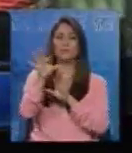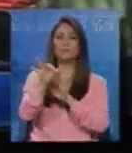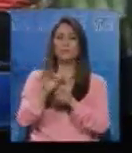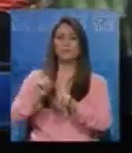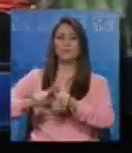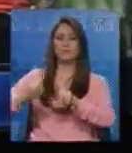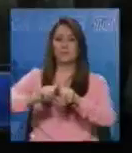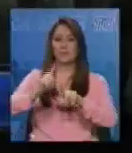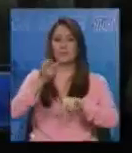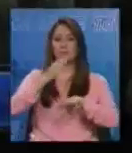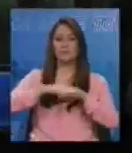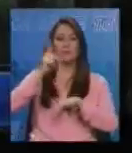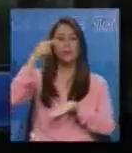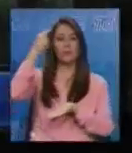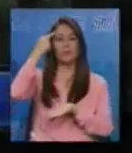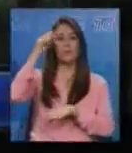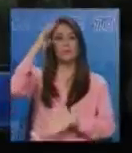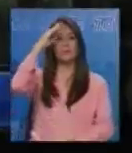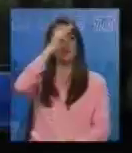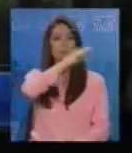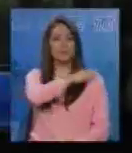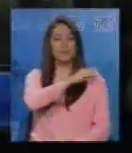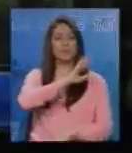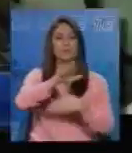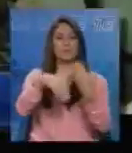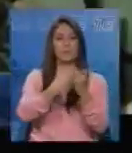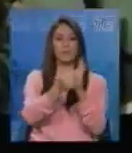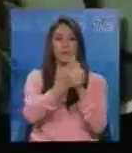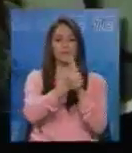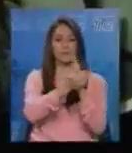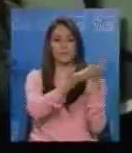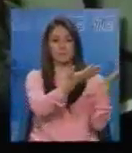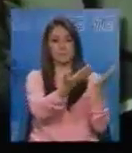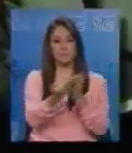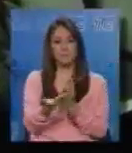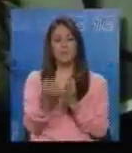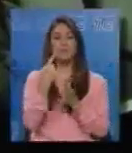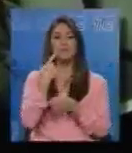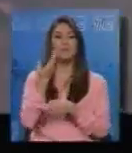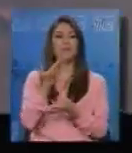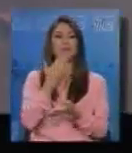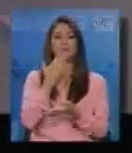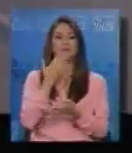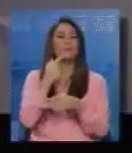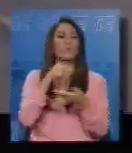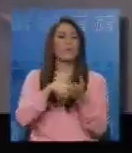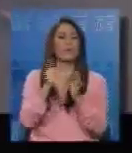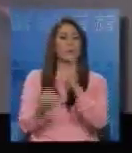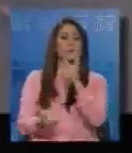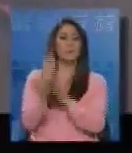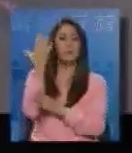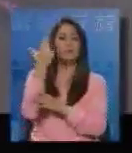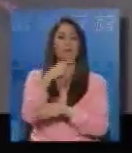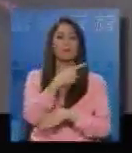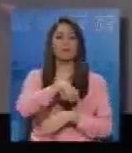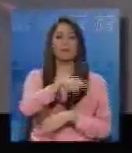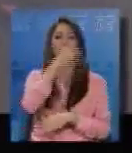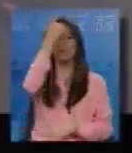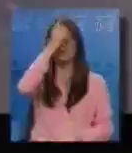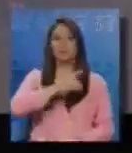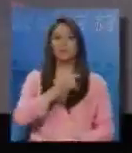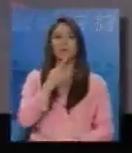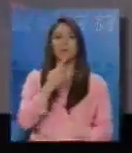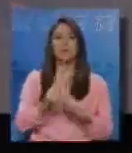de instituciones públicas de socorro y militares son capacitados para la toma de decisiones en el momento mismo de la emergencia. Por eso vamos a hacer